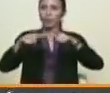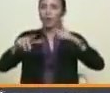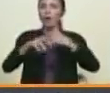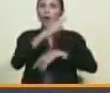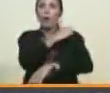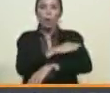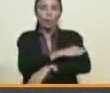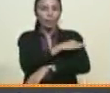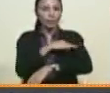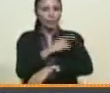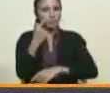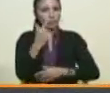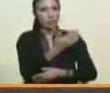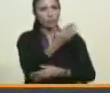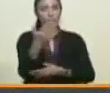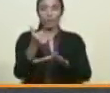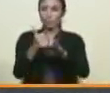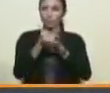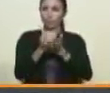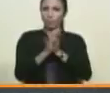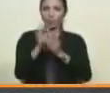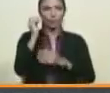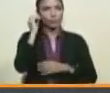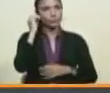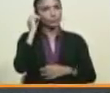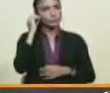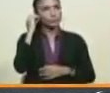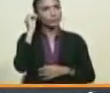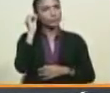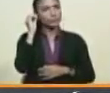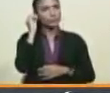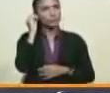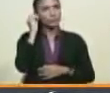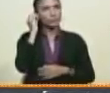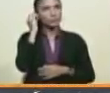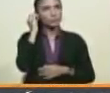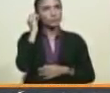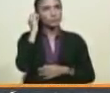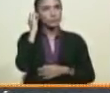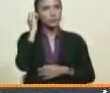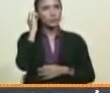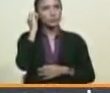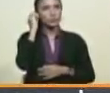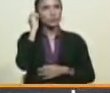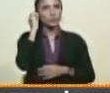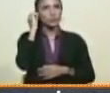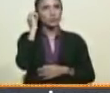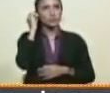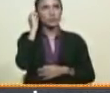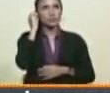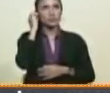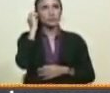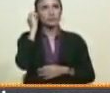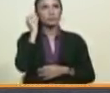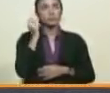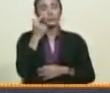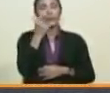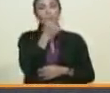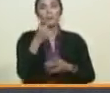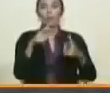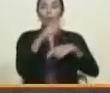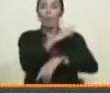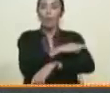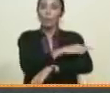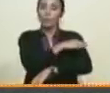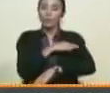si me pueden ayudar por favor adelante bueno presidente este hospital es un hospital tipo 4 que